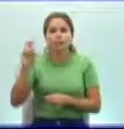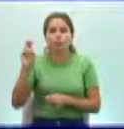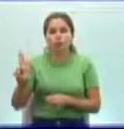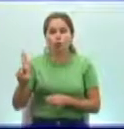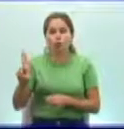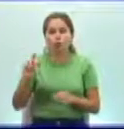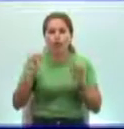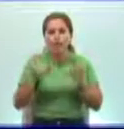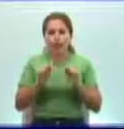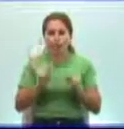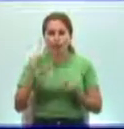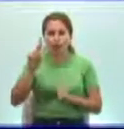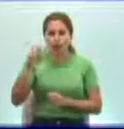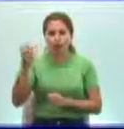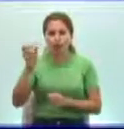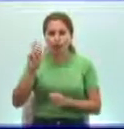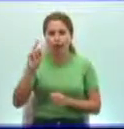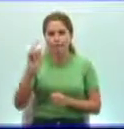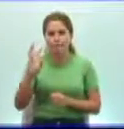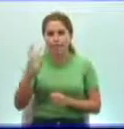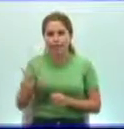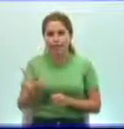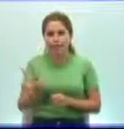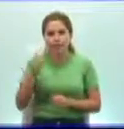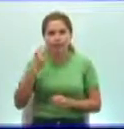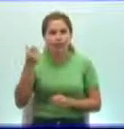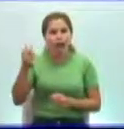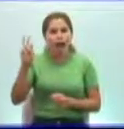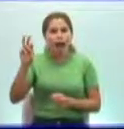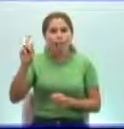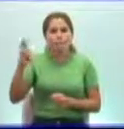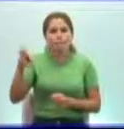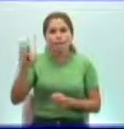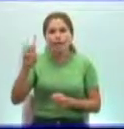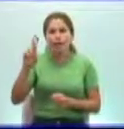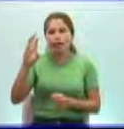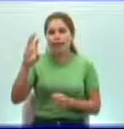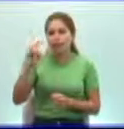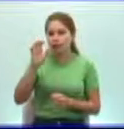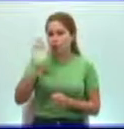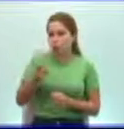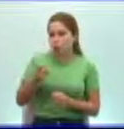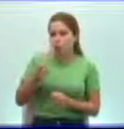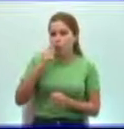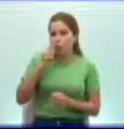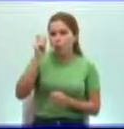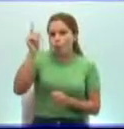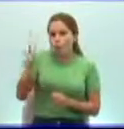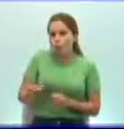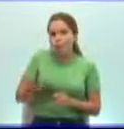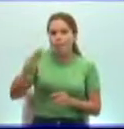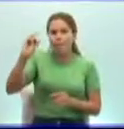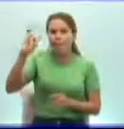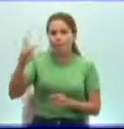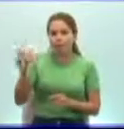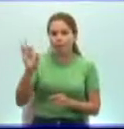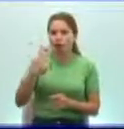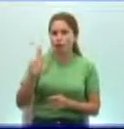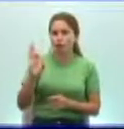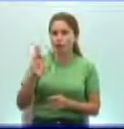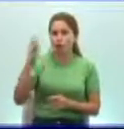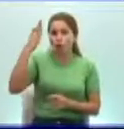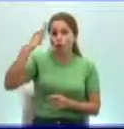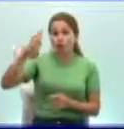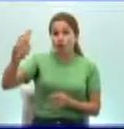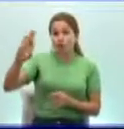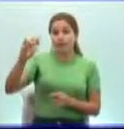Esta unidad de medida ampere, bueno, pues es en honor a André-Marie Ampère, matemático y físico francés, quien demostró en la